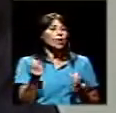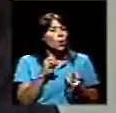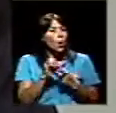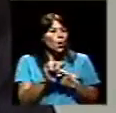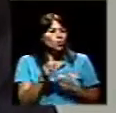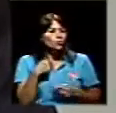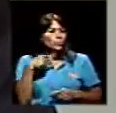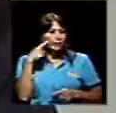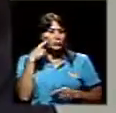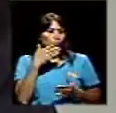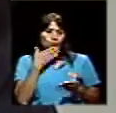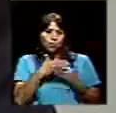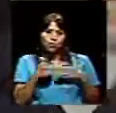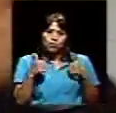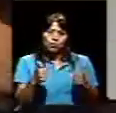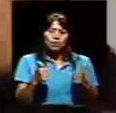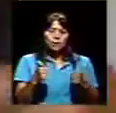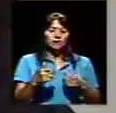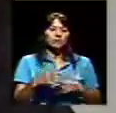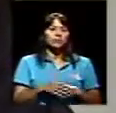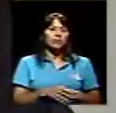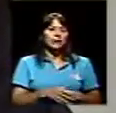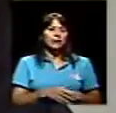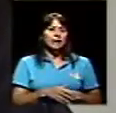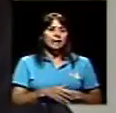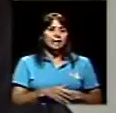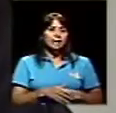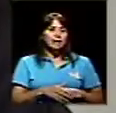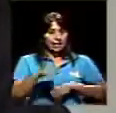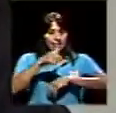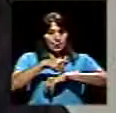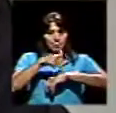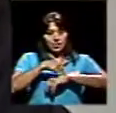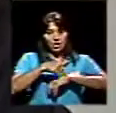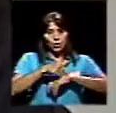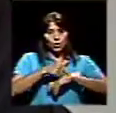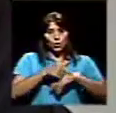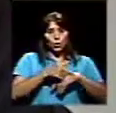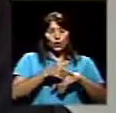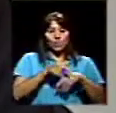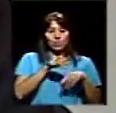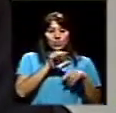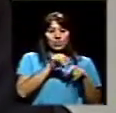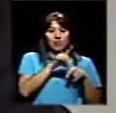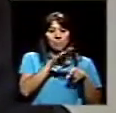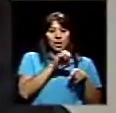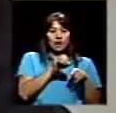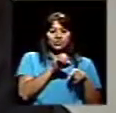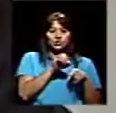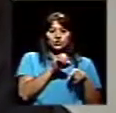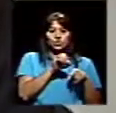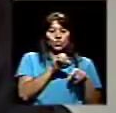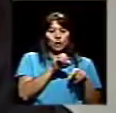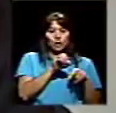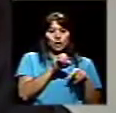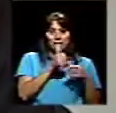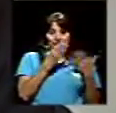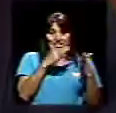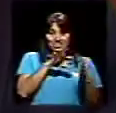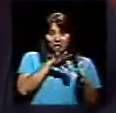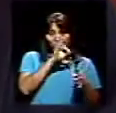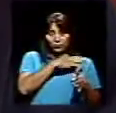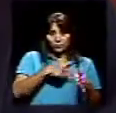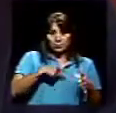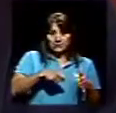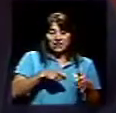consideré muy conveniente que en el periodo interreino entre marzo y mayo se le conozca, porque podría ser que